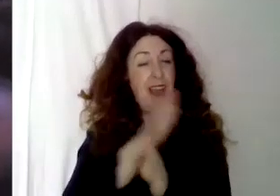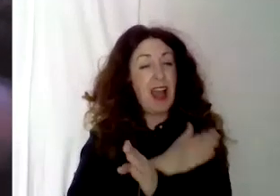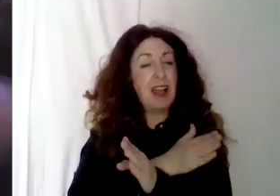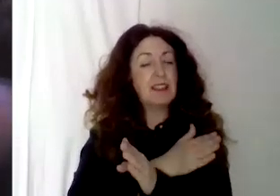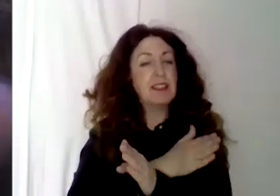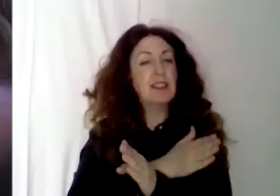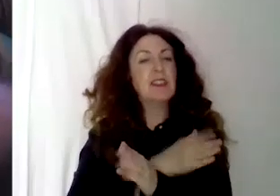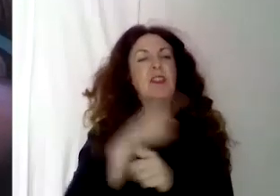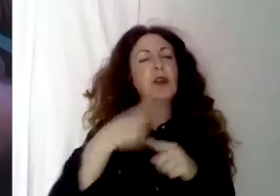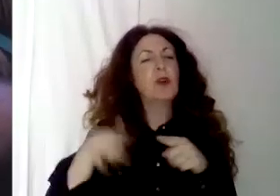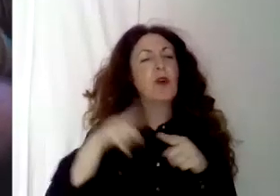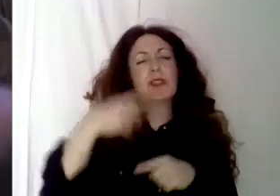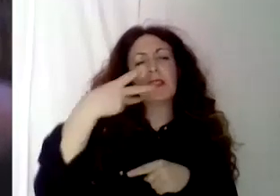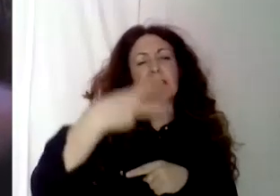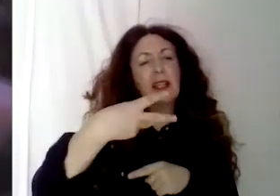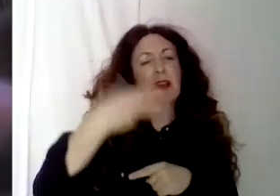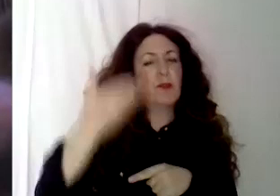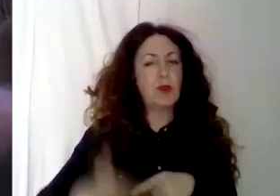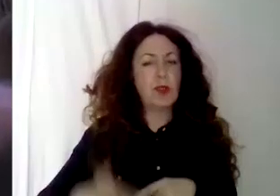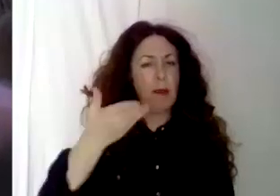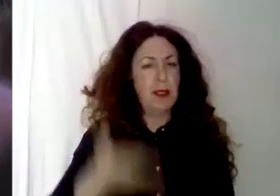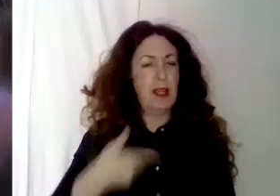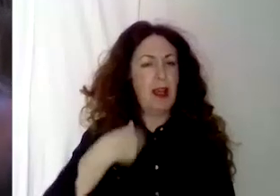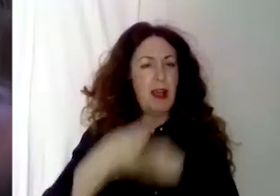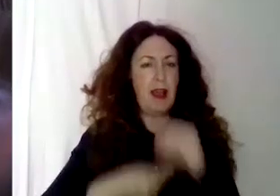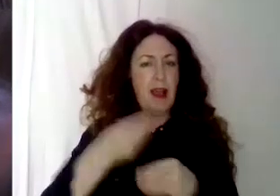Contesté que leer la Biblia,